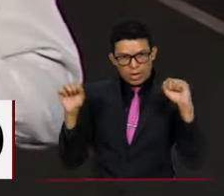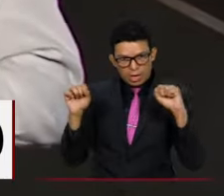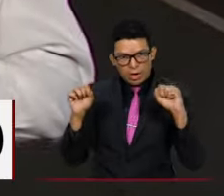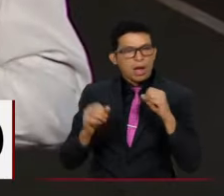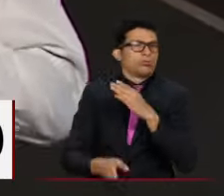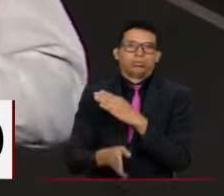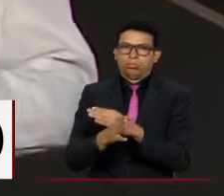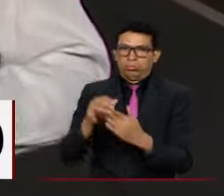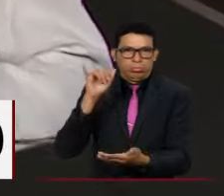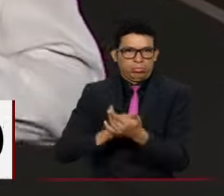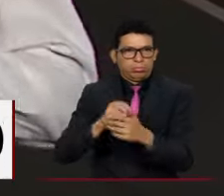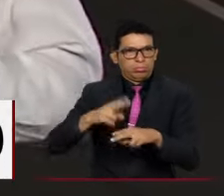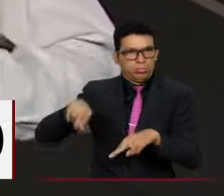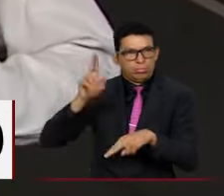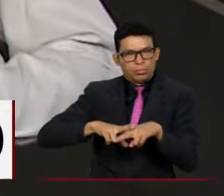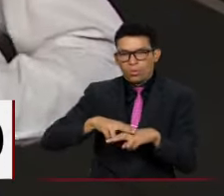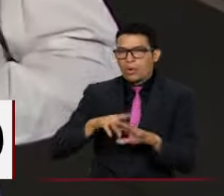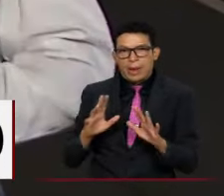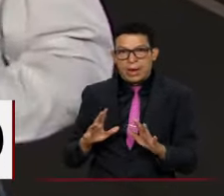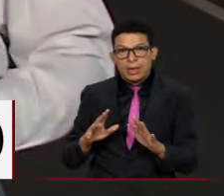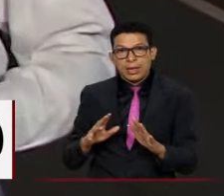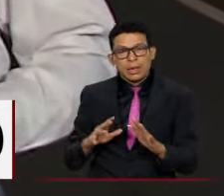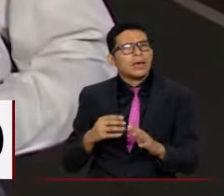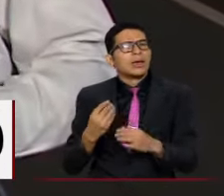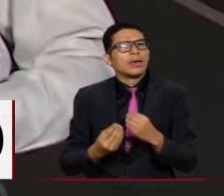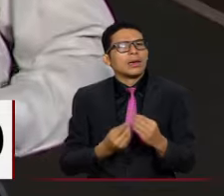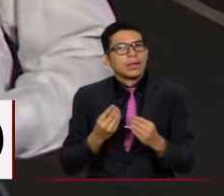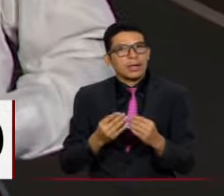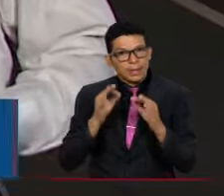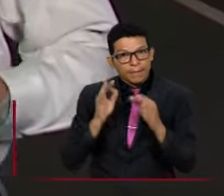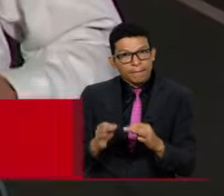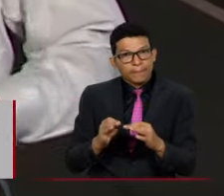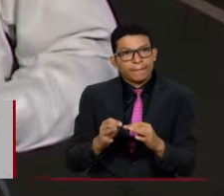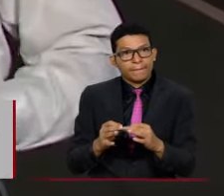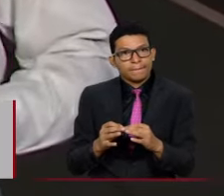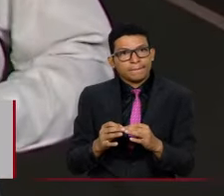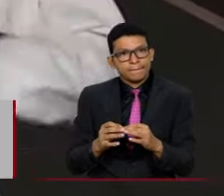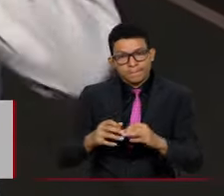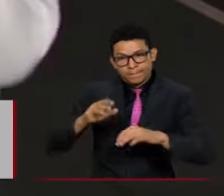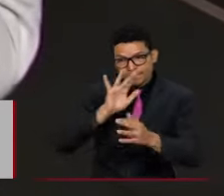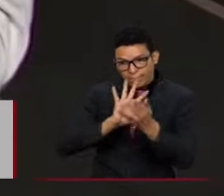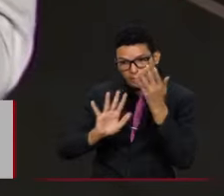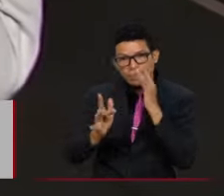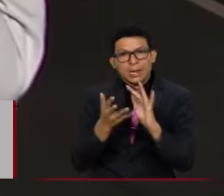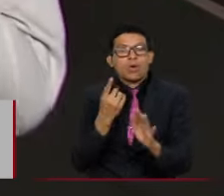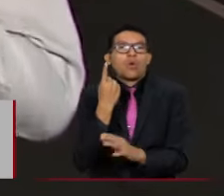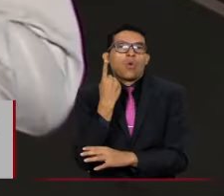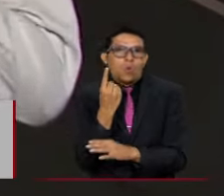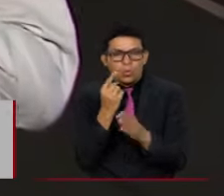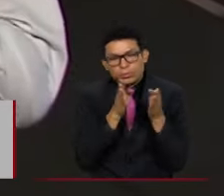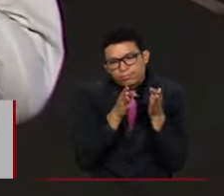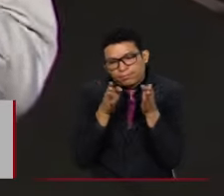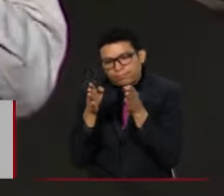continúa como es, en el sentido normal. Y lo que tenemos es habilitado el paso peatonal a un solo carril, es